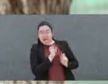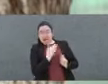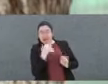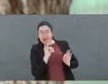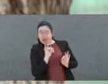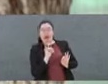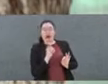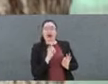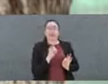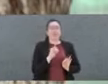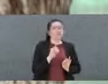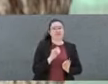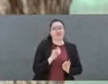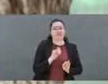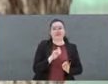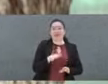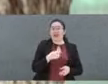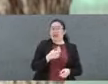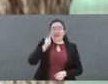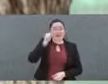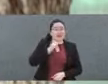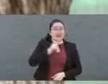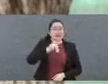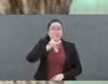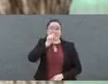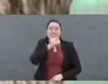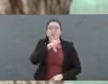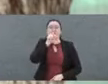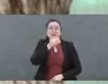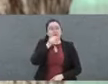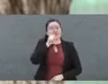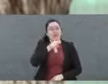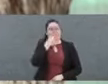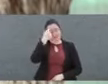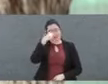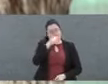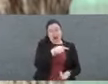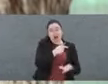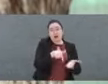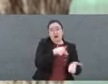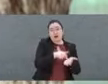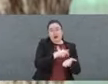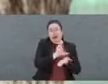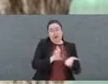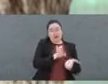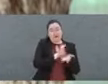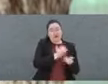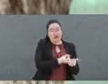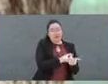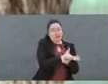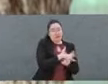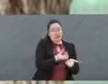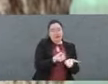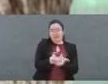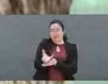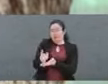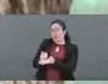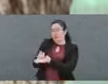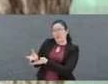de manera fija la cantidad de agua que llega a cada una de las colonias, a cada una de las zonas de cada colonia. Ese es el